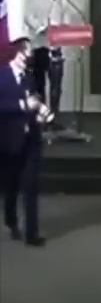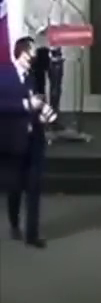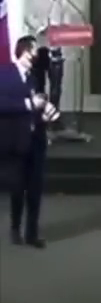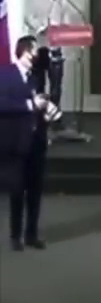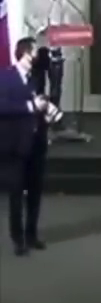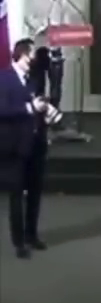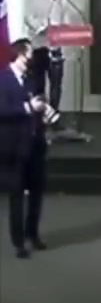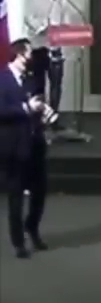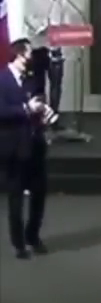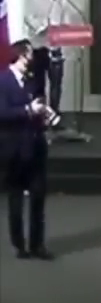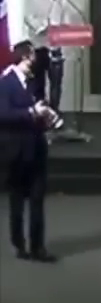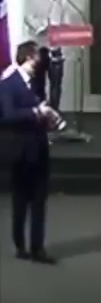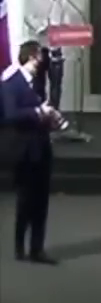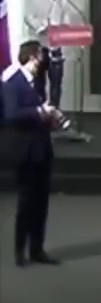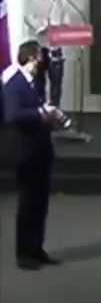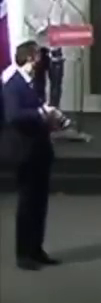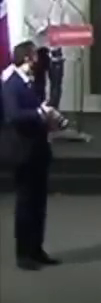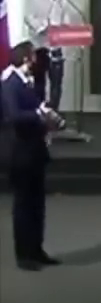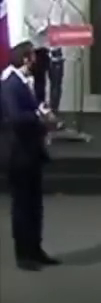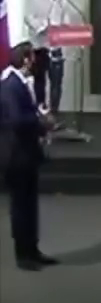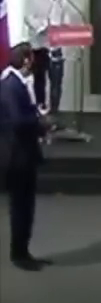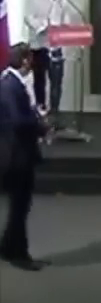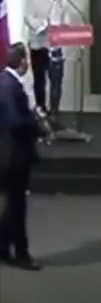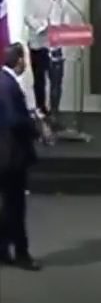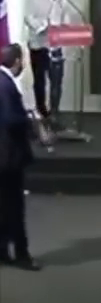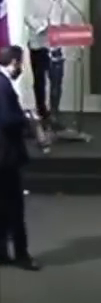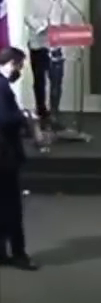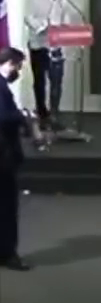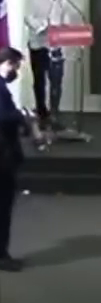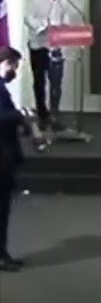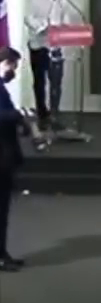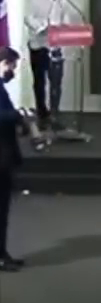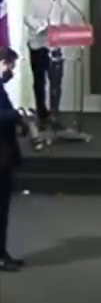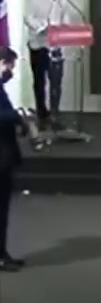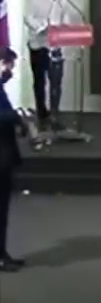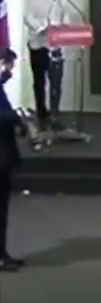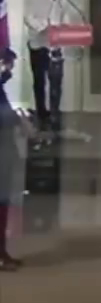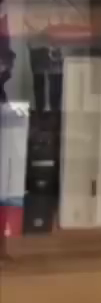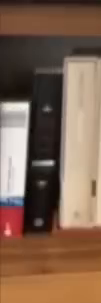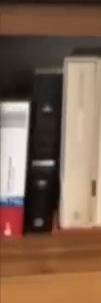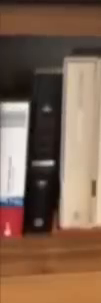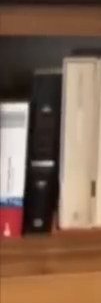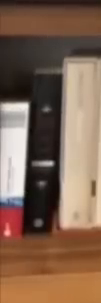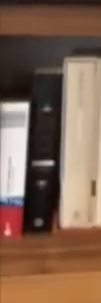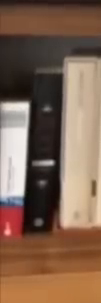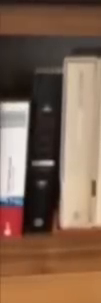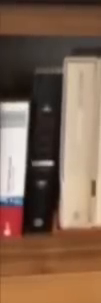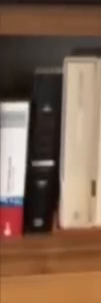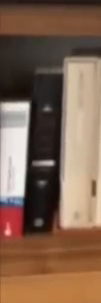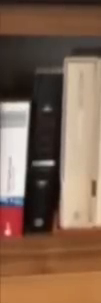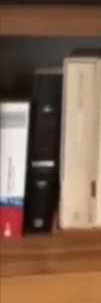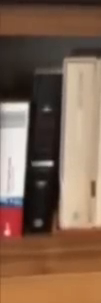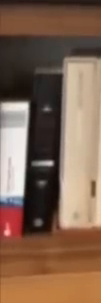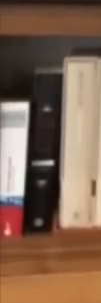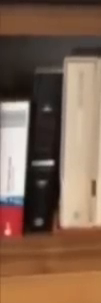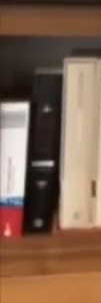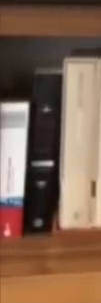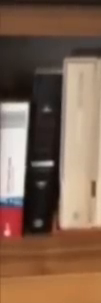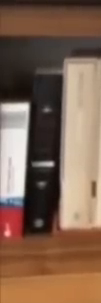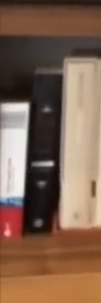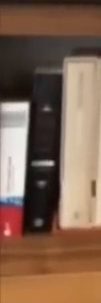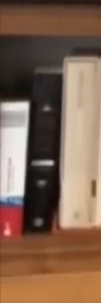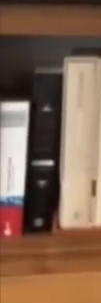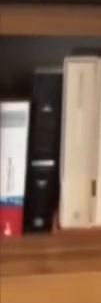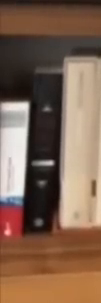1977 con un saldo de 45 muertos y 26 heridos de los 12 millones de personas que perdieron su empleo